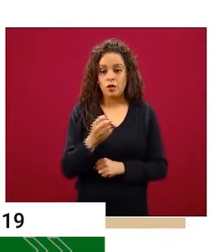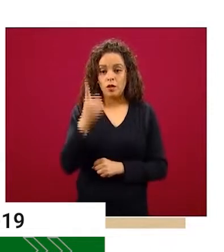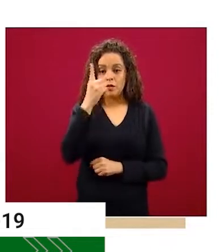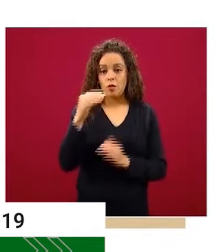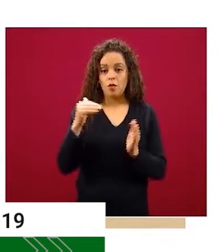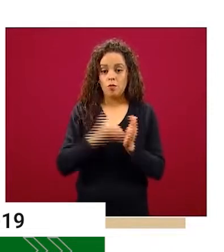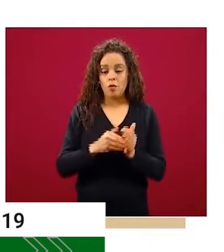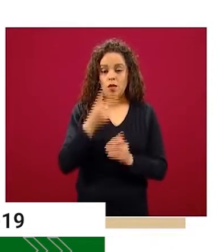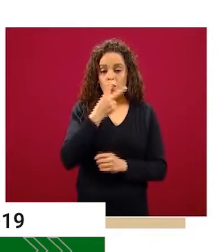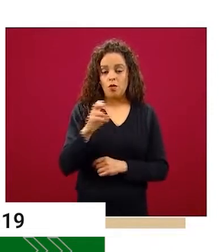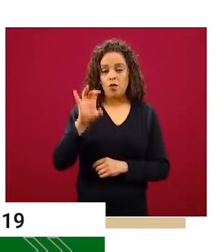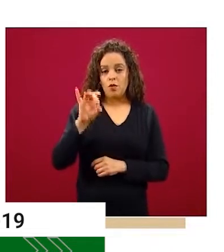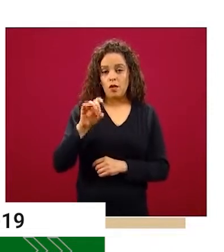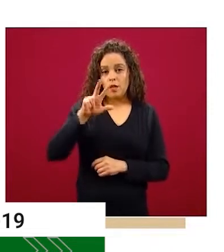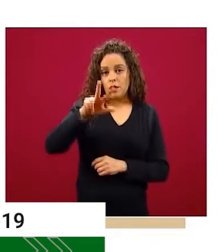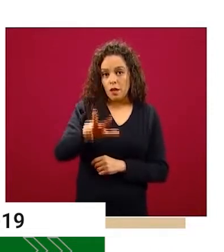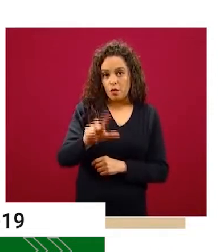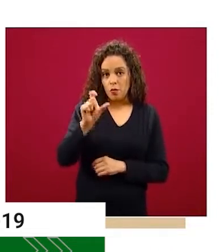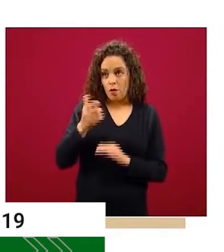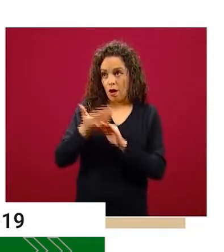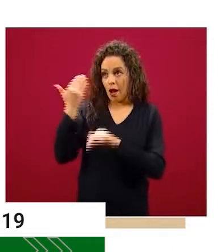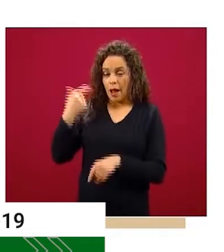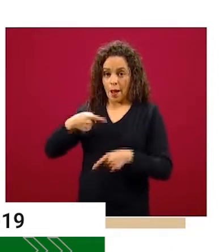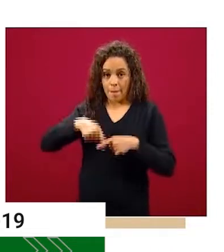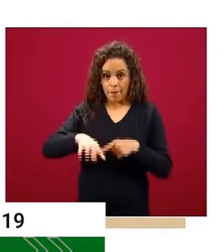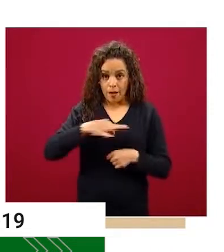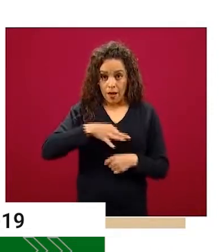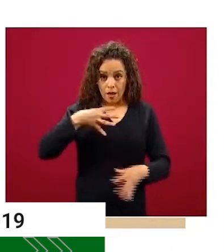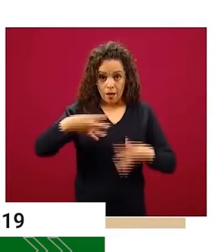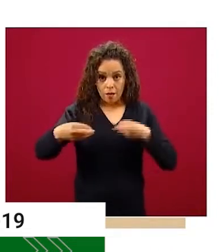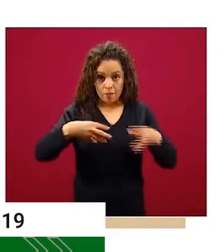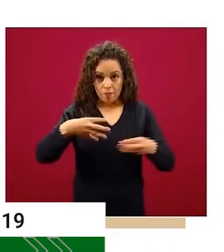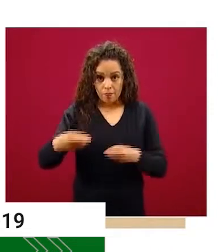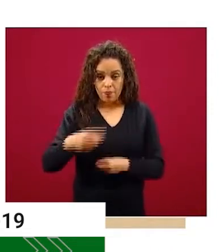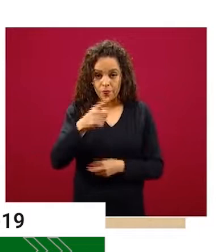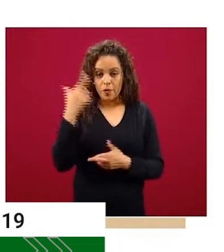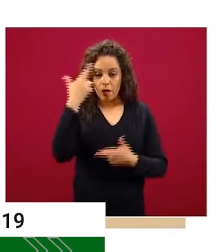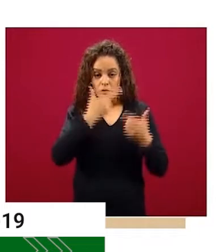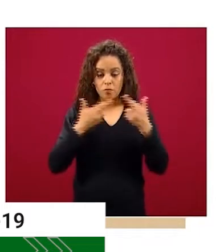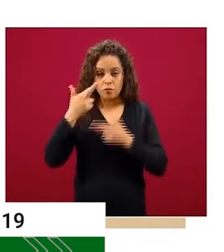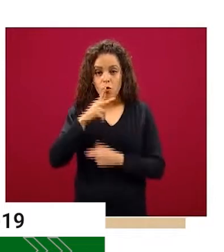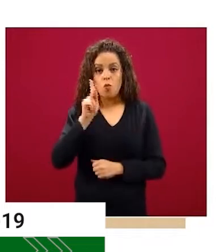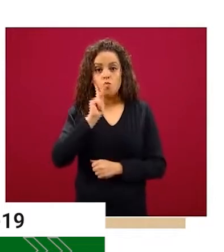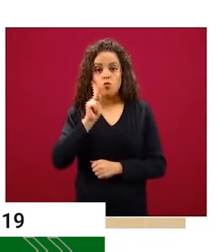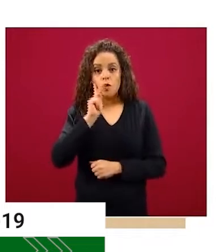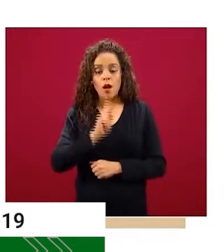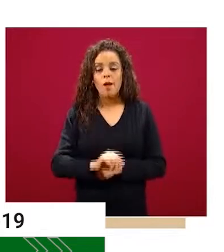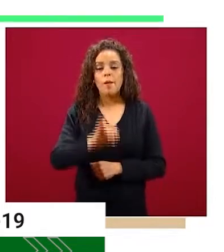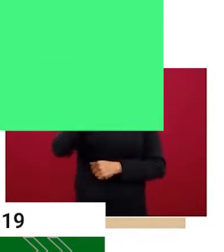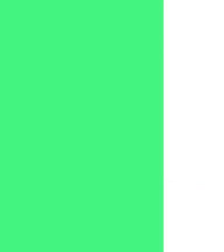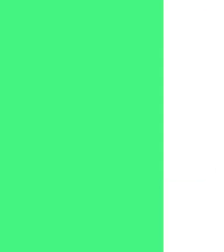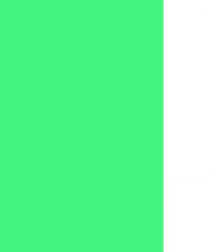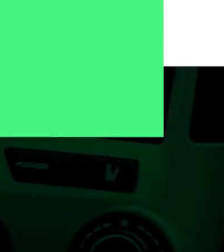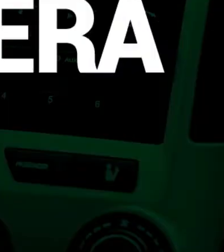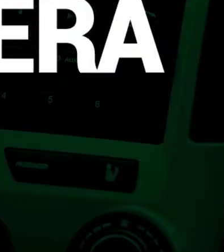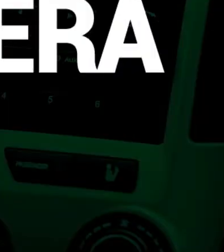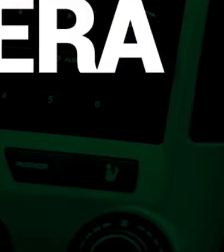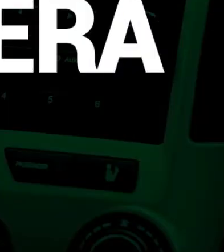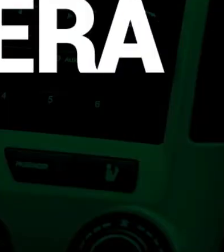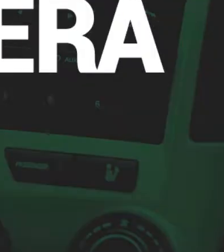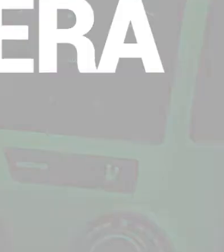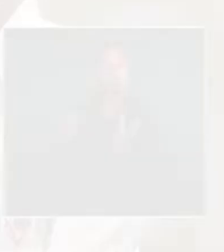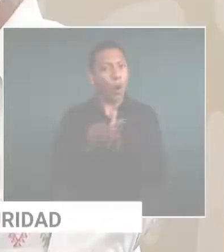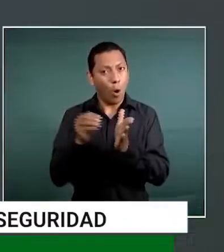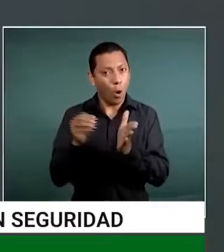101.238 los casos que desde que inició la epidemia han salido positivos a esta prueba de SARS-CoV-2. La